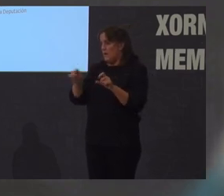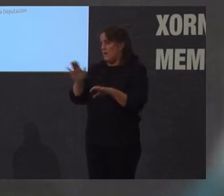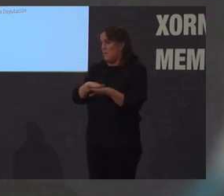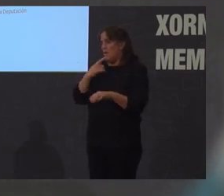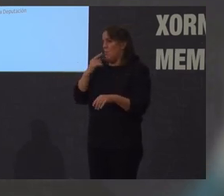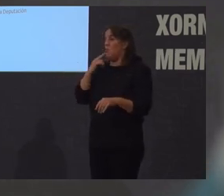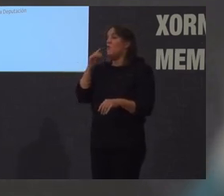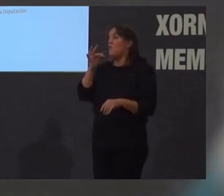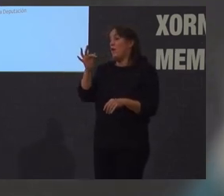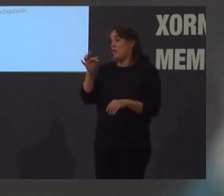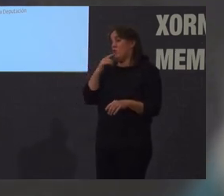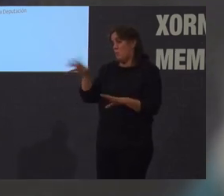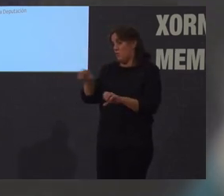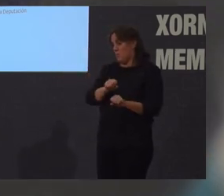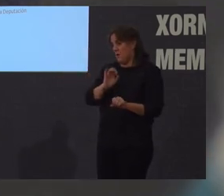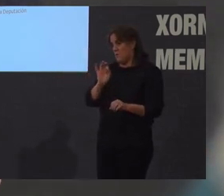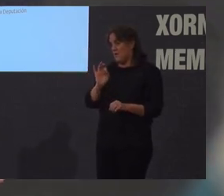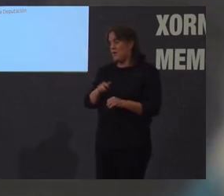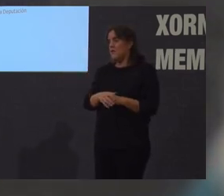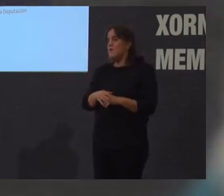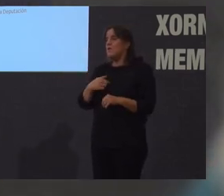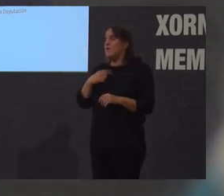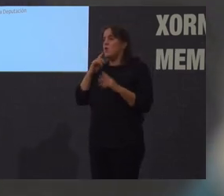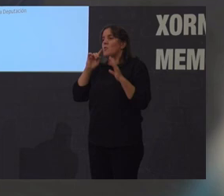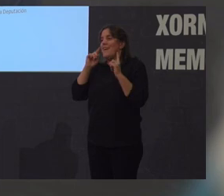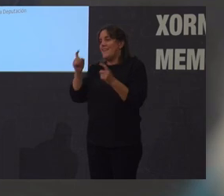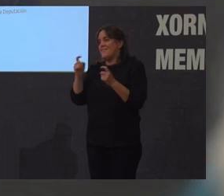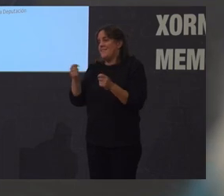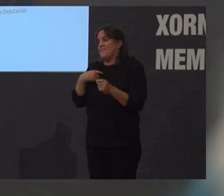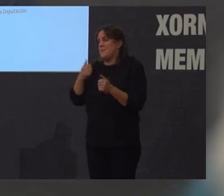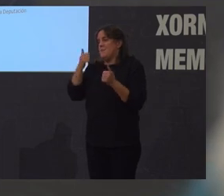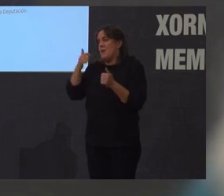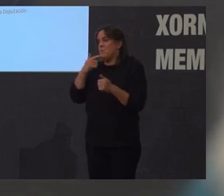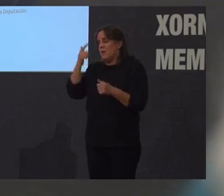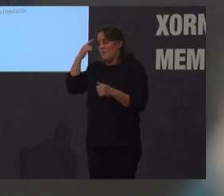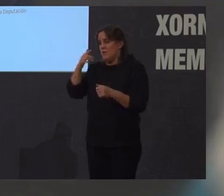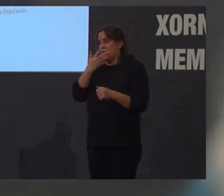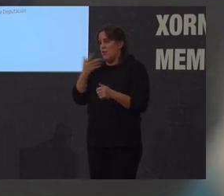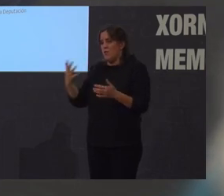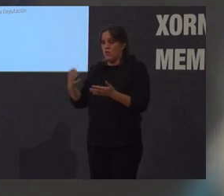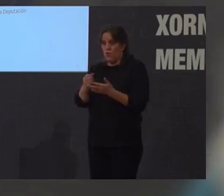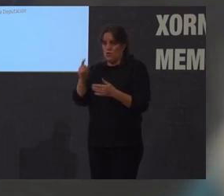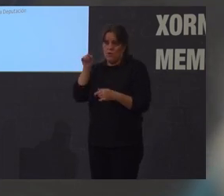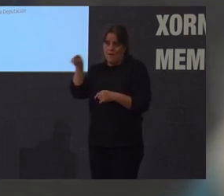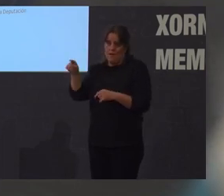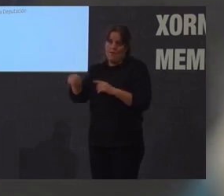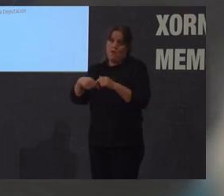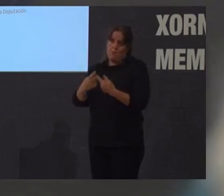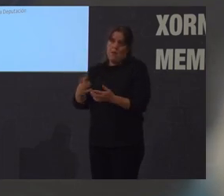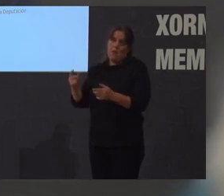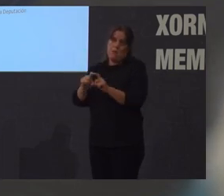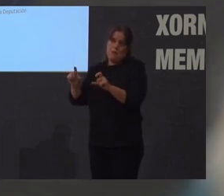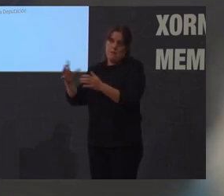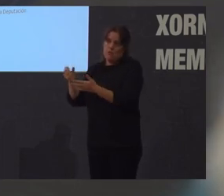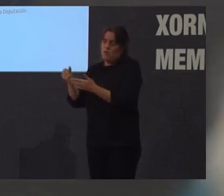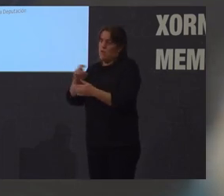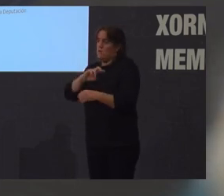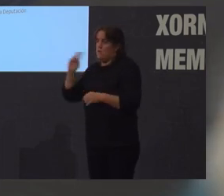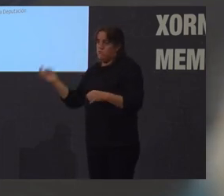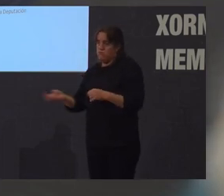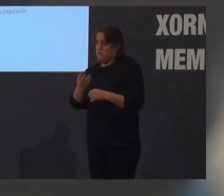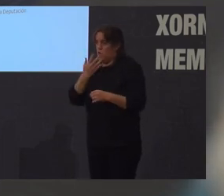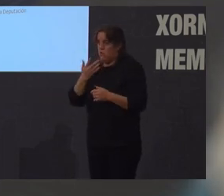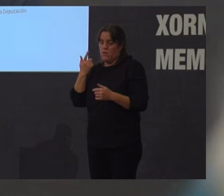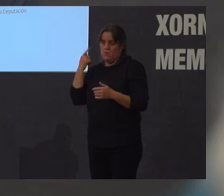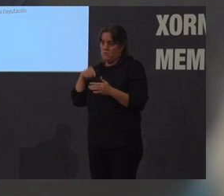por Fenosa. No voy a insistir más en quién es Pedro Barrié de la Maza, porque le conoceréis perfectamente a él, a su familia, a todas las empresas y ningún tipo